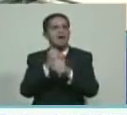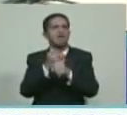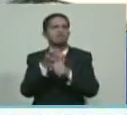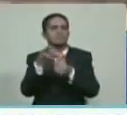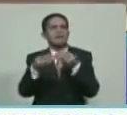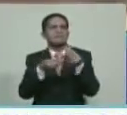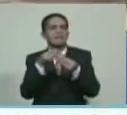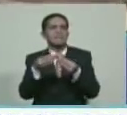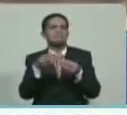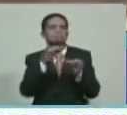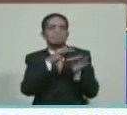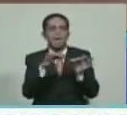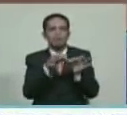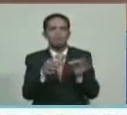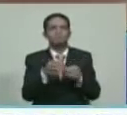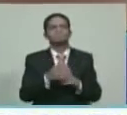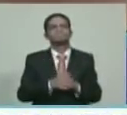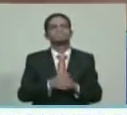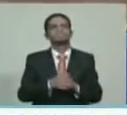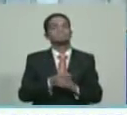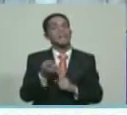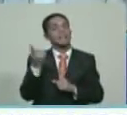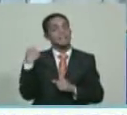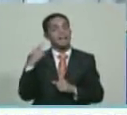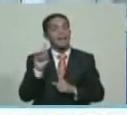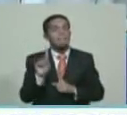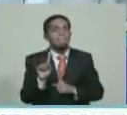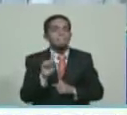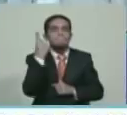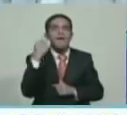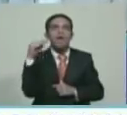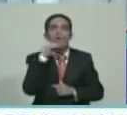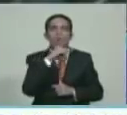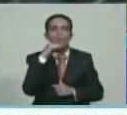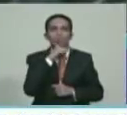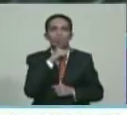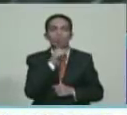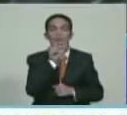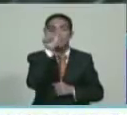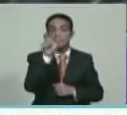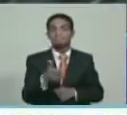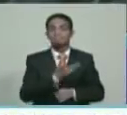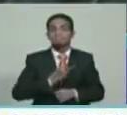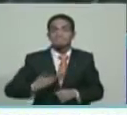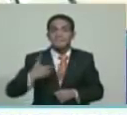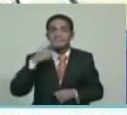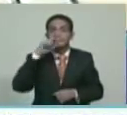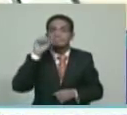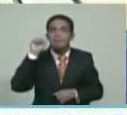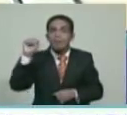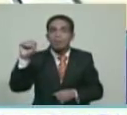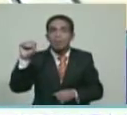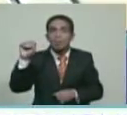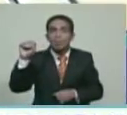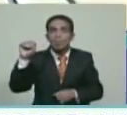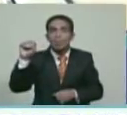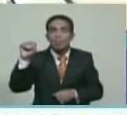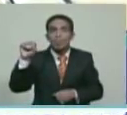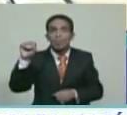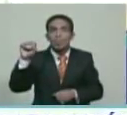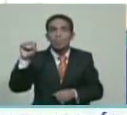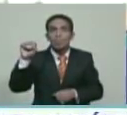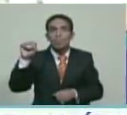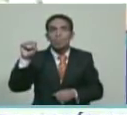ustedes saben que el pasado primero de octubre el presidente de la república nicolás maduro